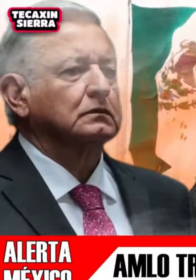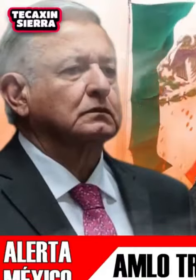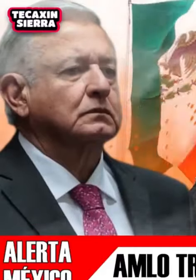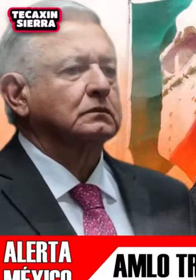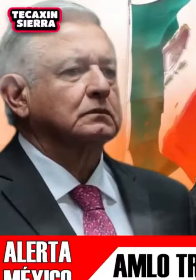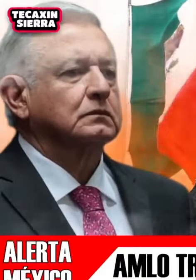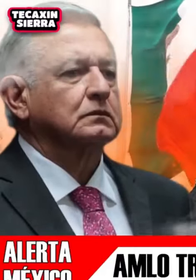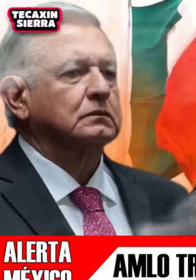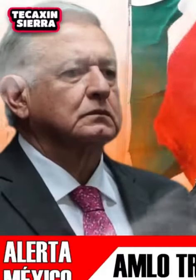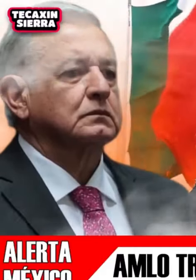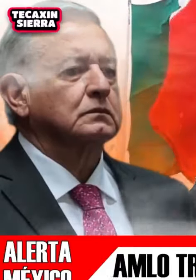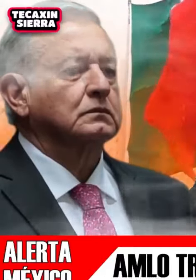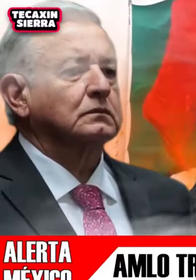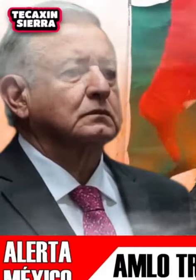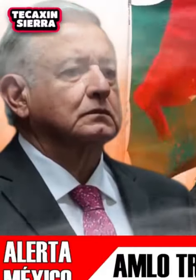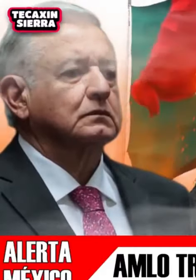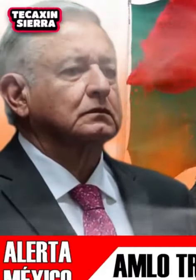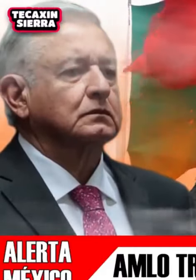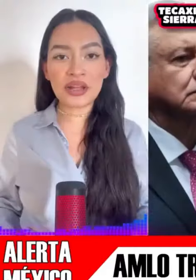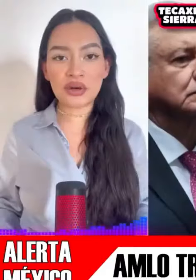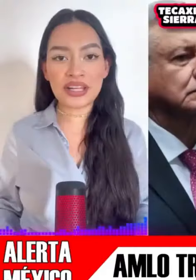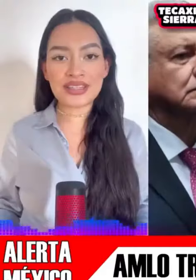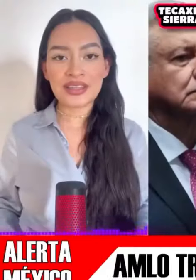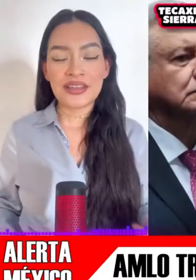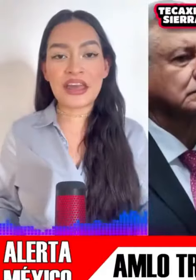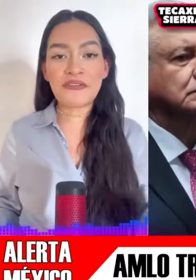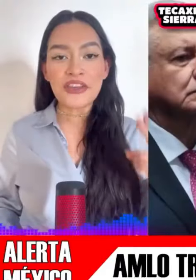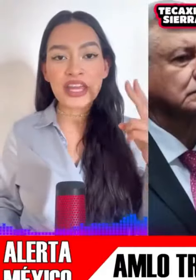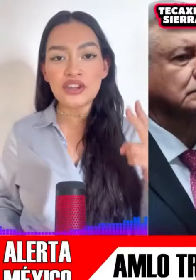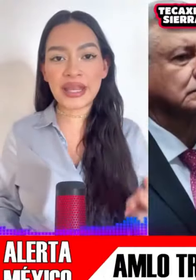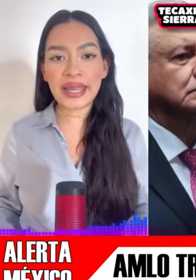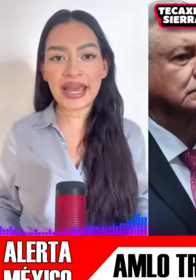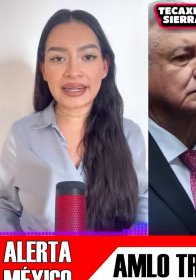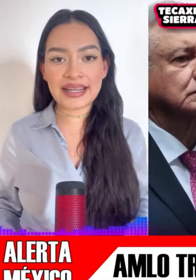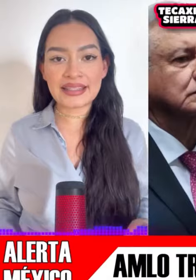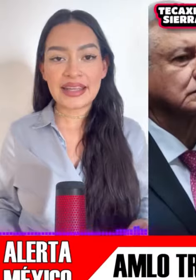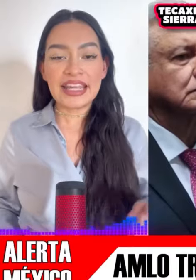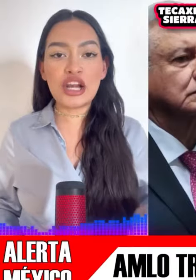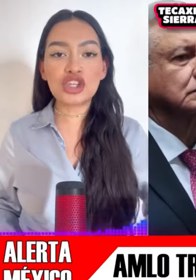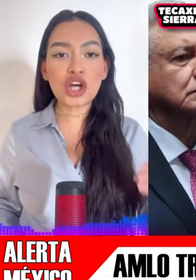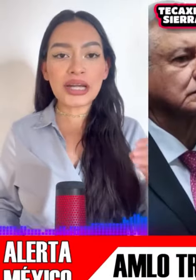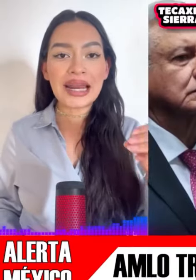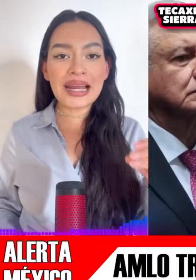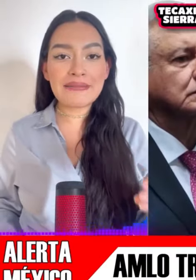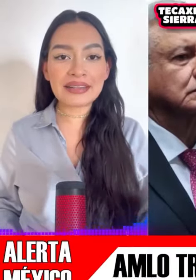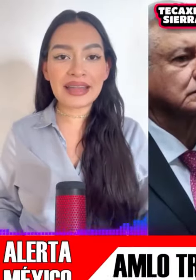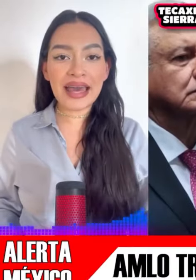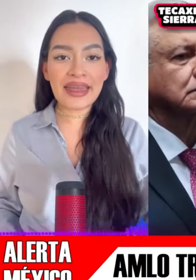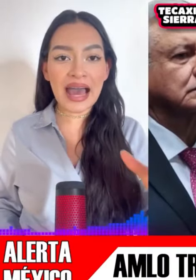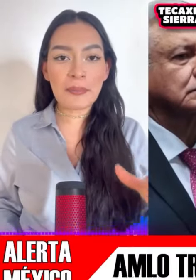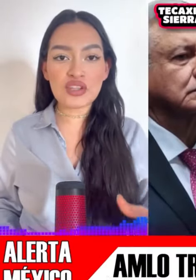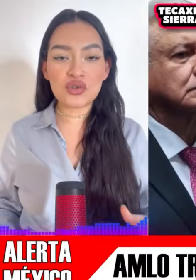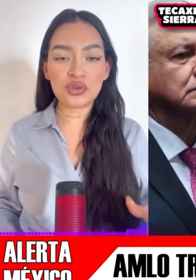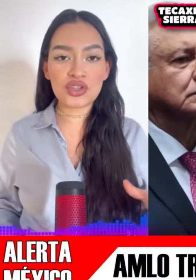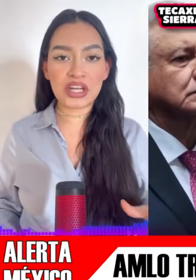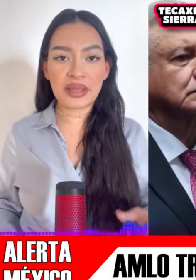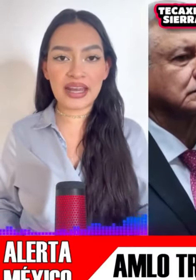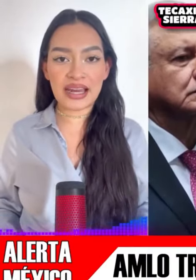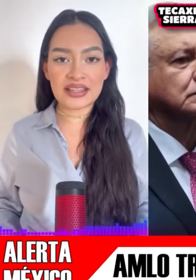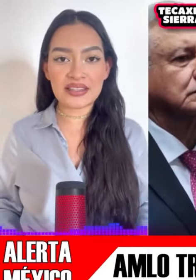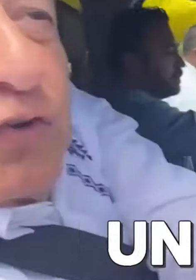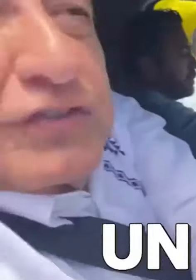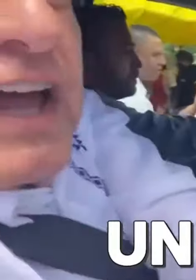enfurece con la Suprema Corte. La Corte regala perdones, defiende oligarcas y le otorga la libertad a